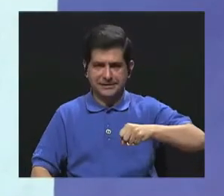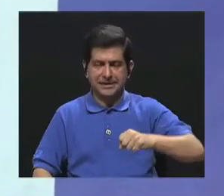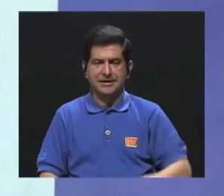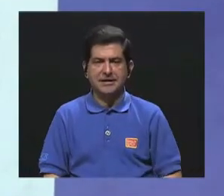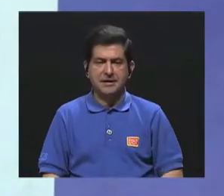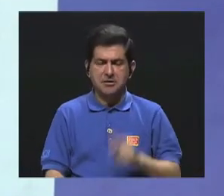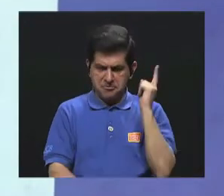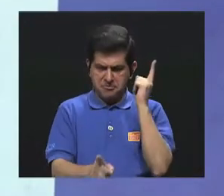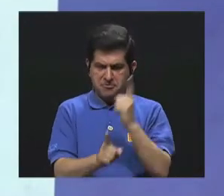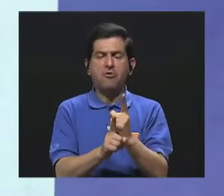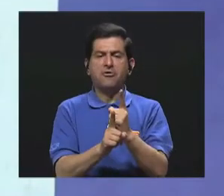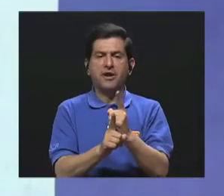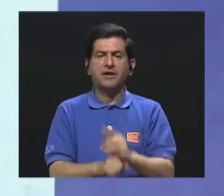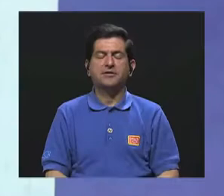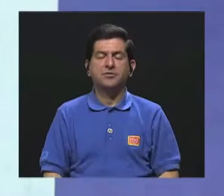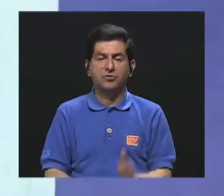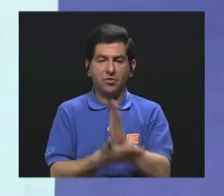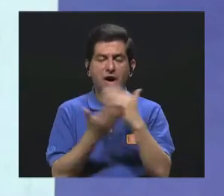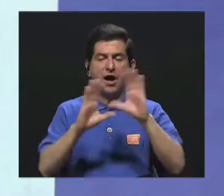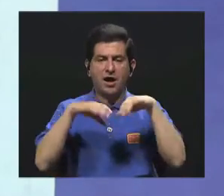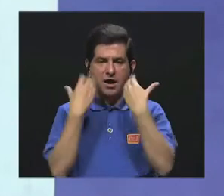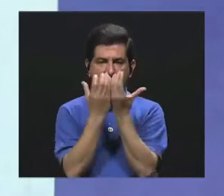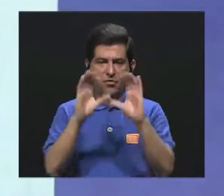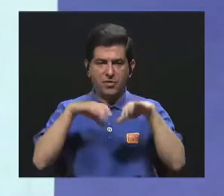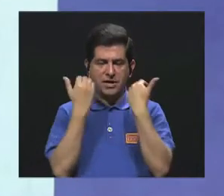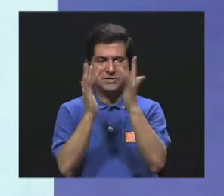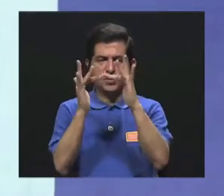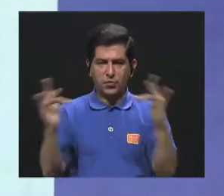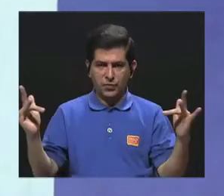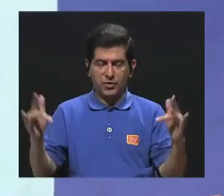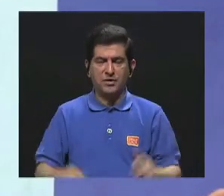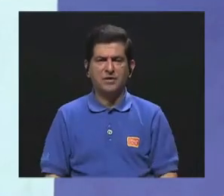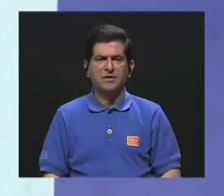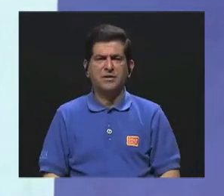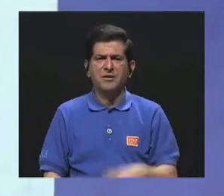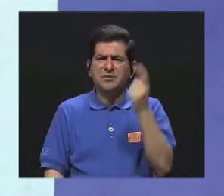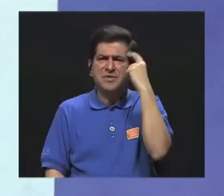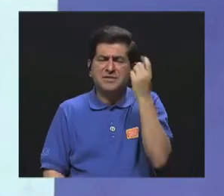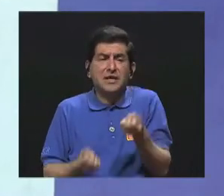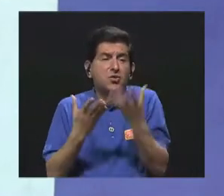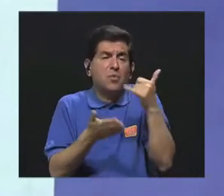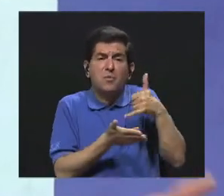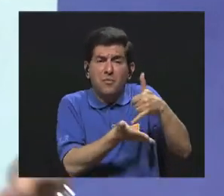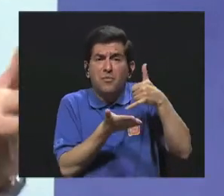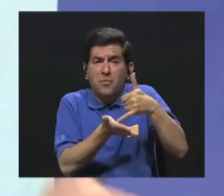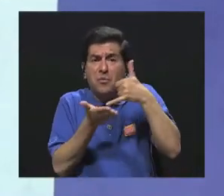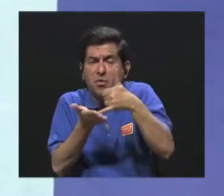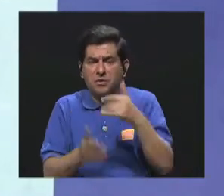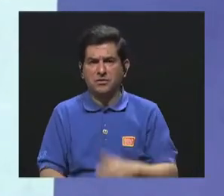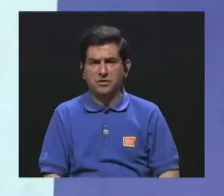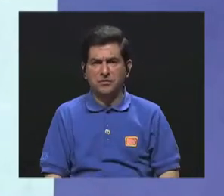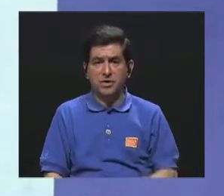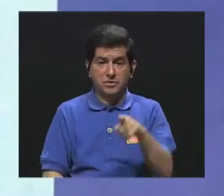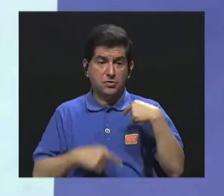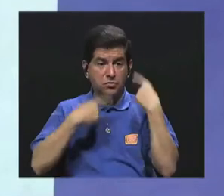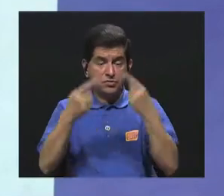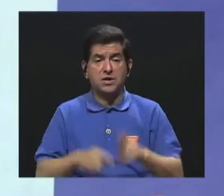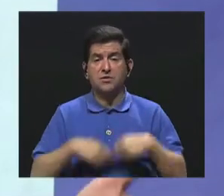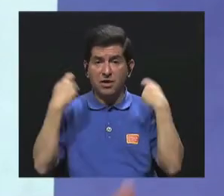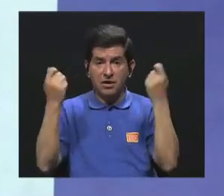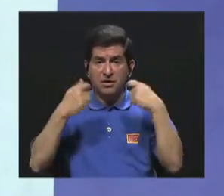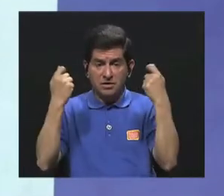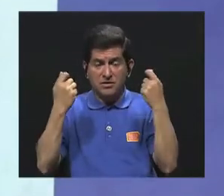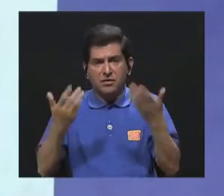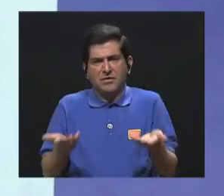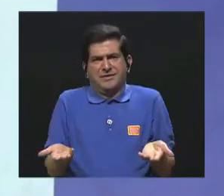que estaba acertado la cuestión de que dejaran ciertas categorías desiertas porque, o sea, son demasiados premios, hasta cuando vas a la celebración es